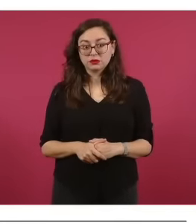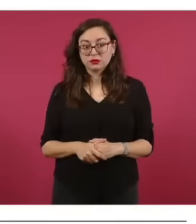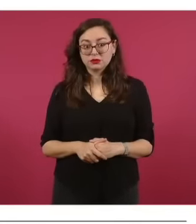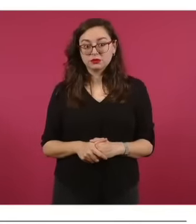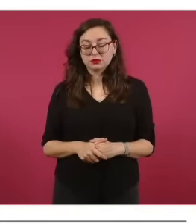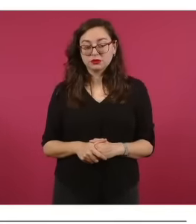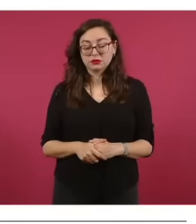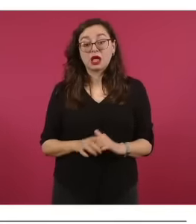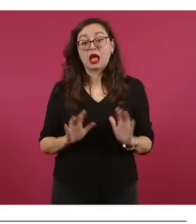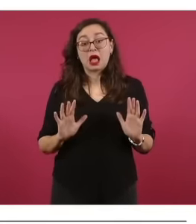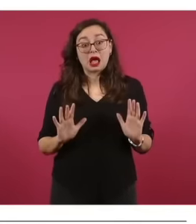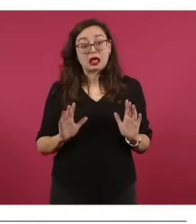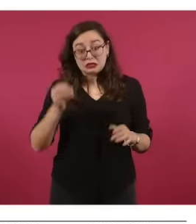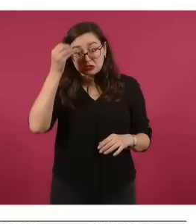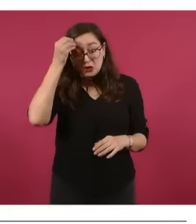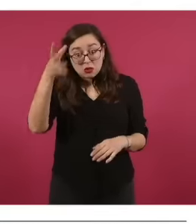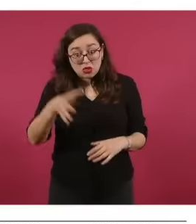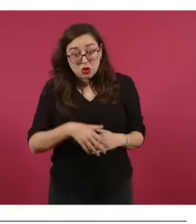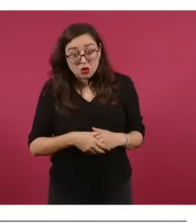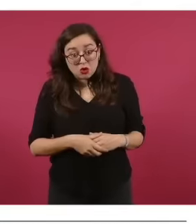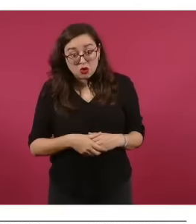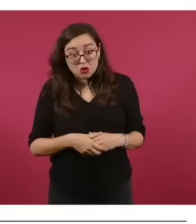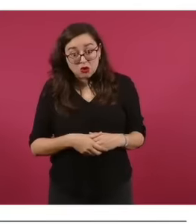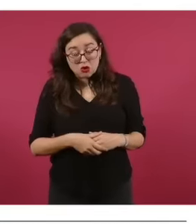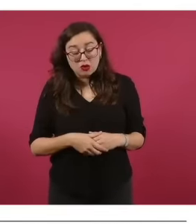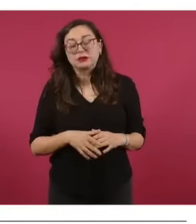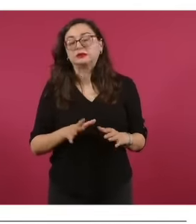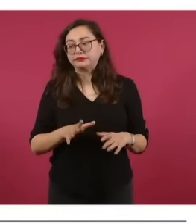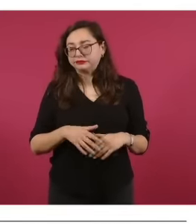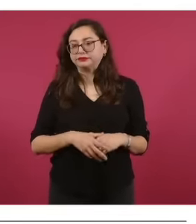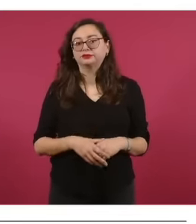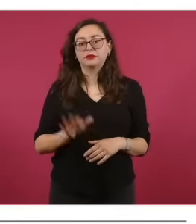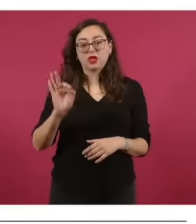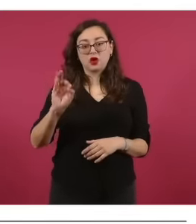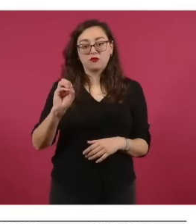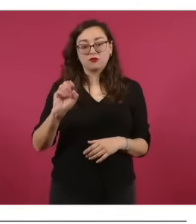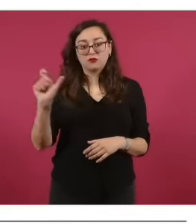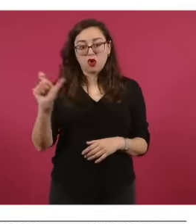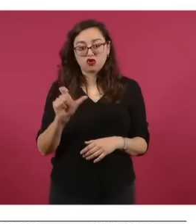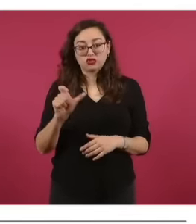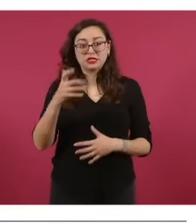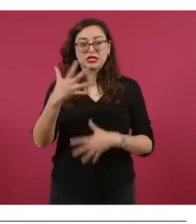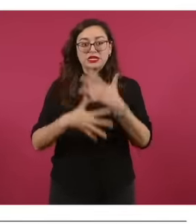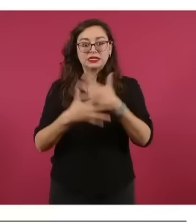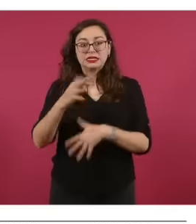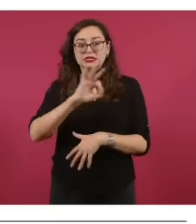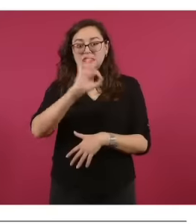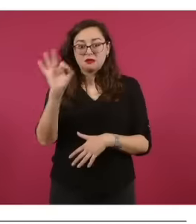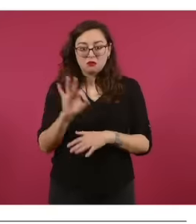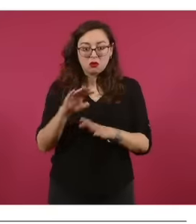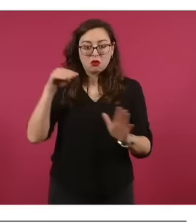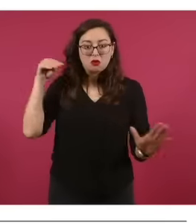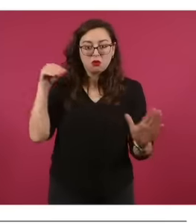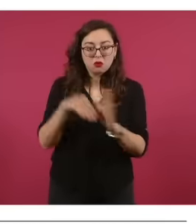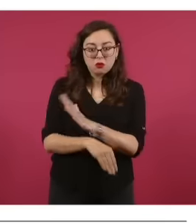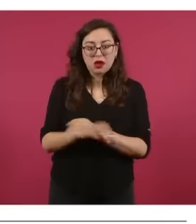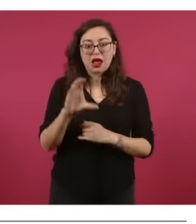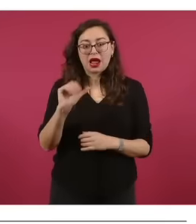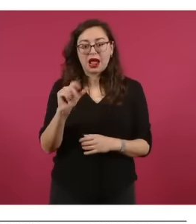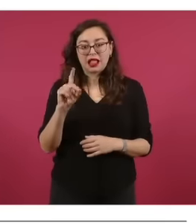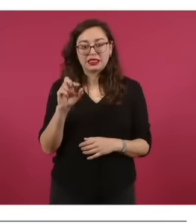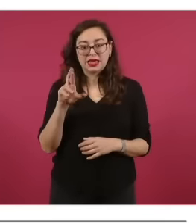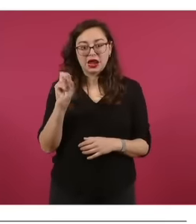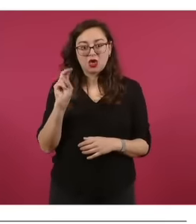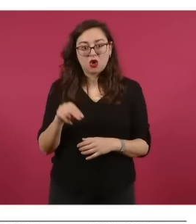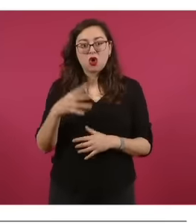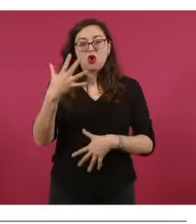Pero eso no lo ven los especialistas. Con Fox, 15%. Con Calderón, 20%. Con el